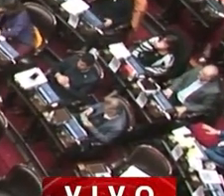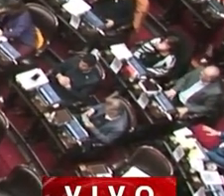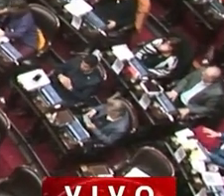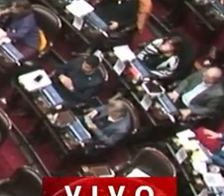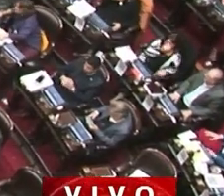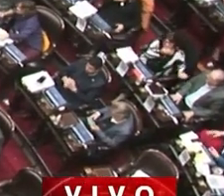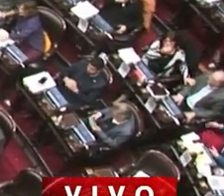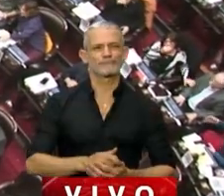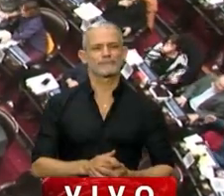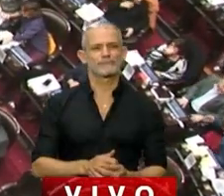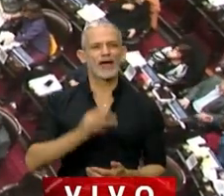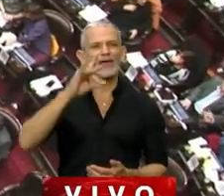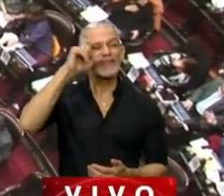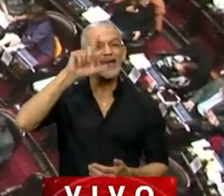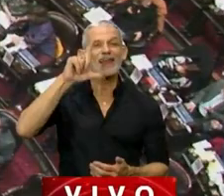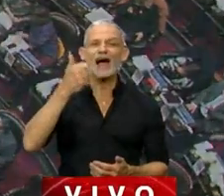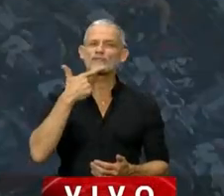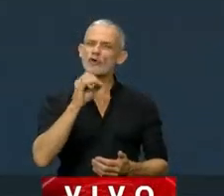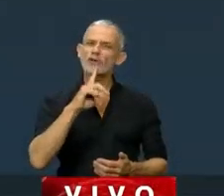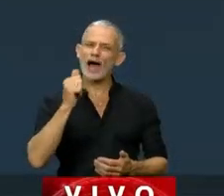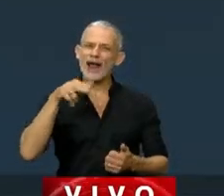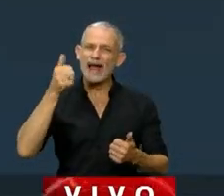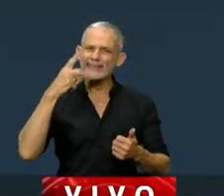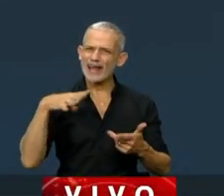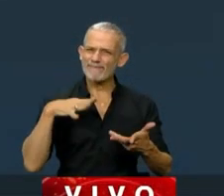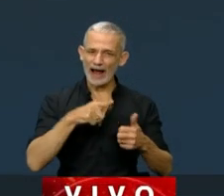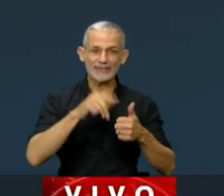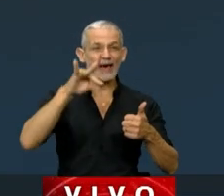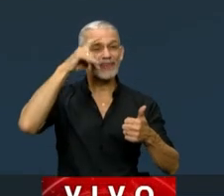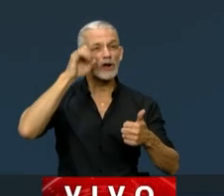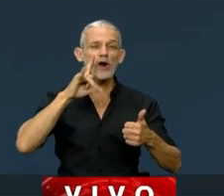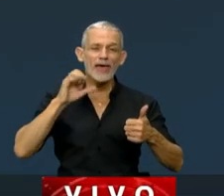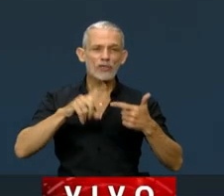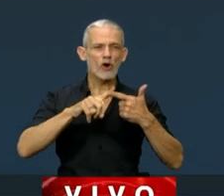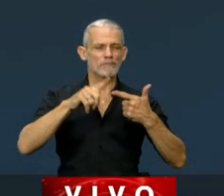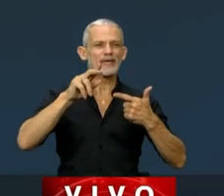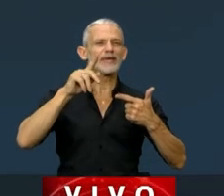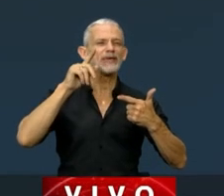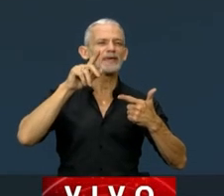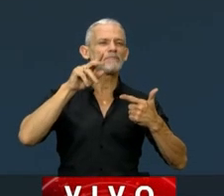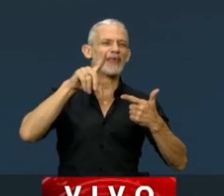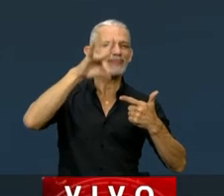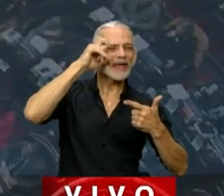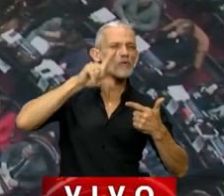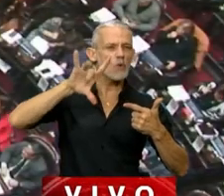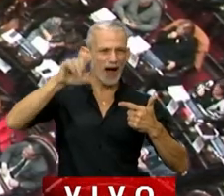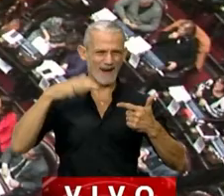De la Sota Natalia, no me figura su voto, de Loredo Rodrigo y García de Lucas Sebastián.